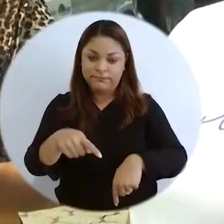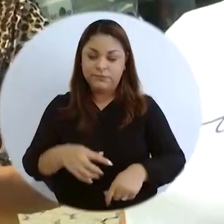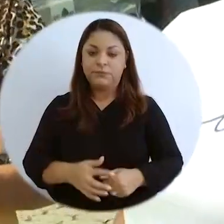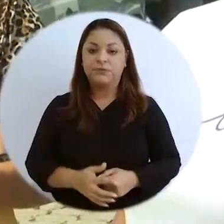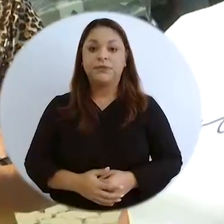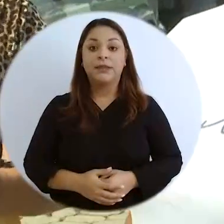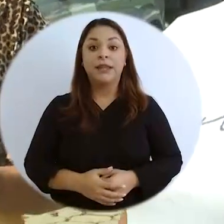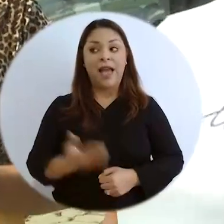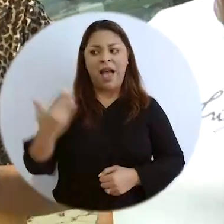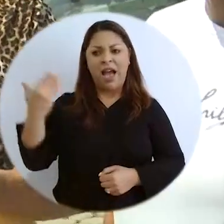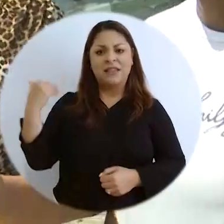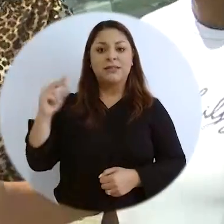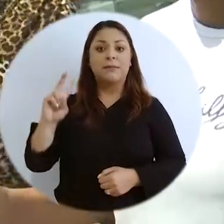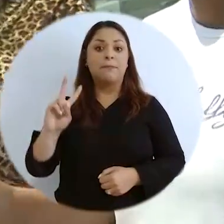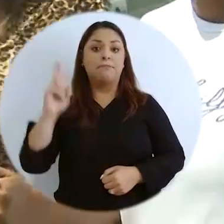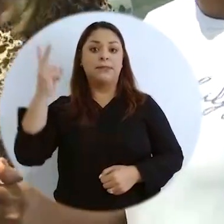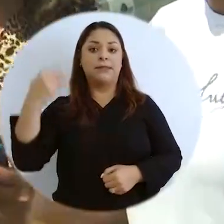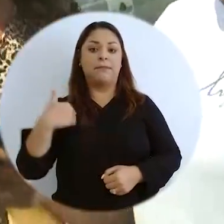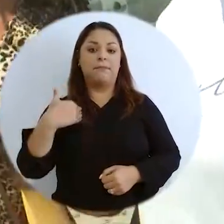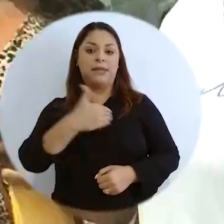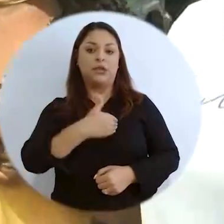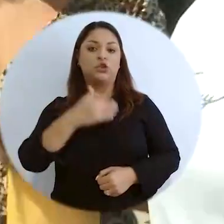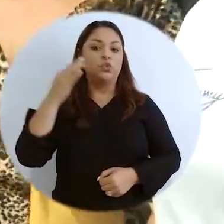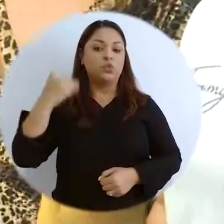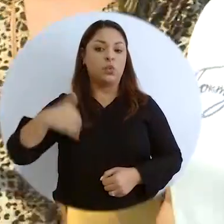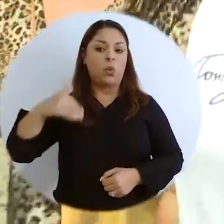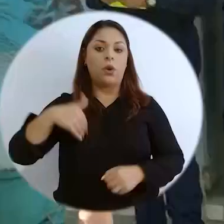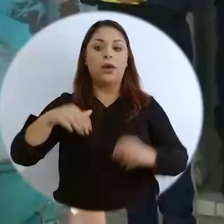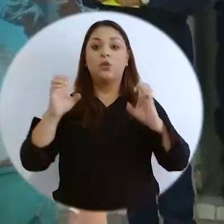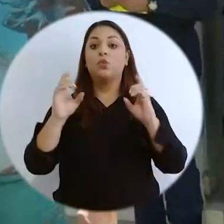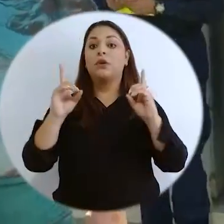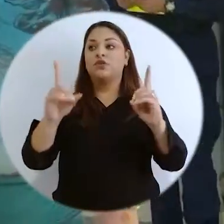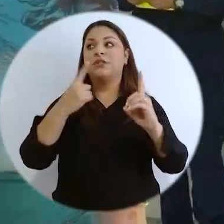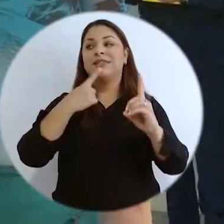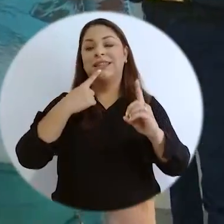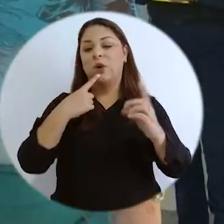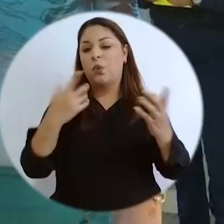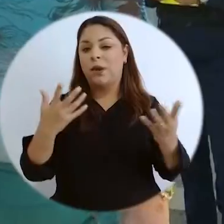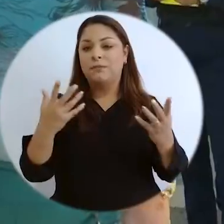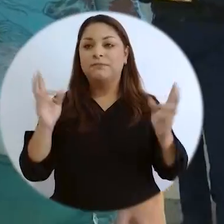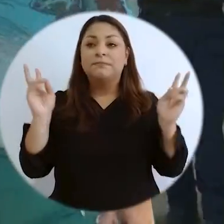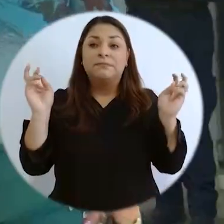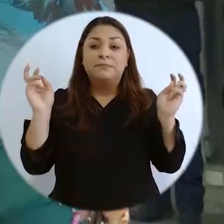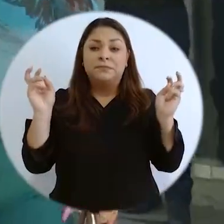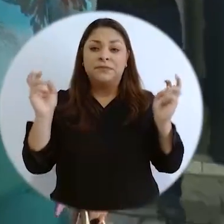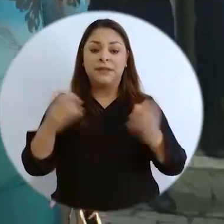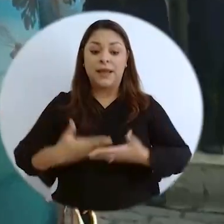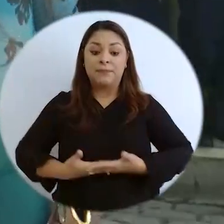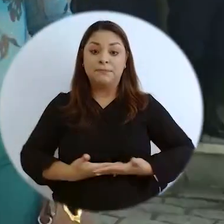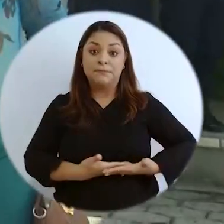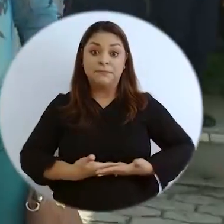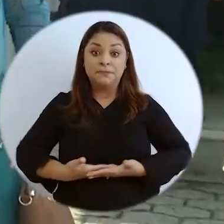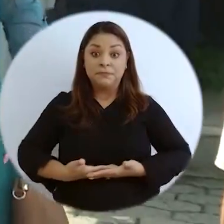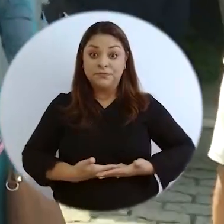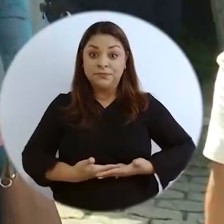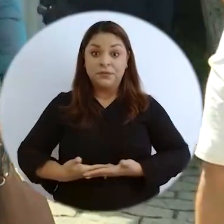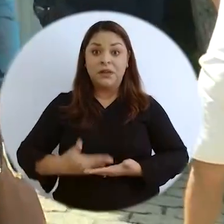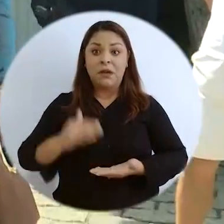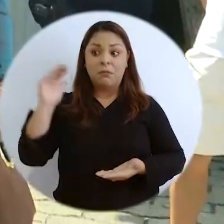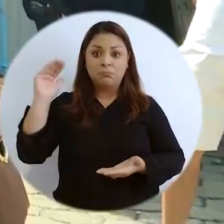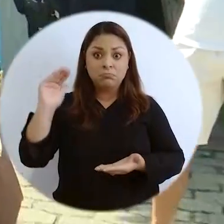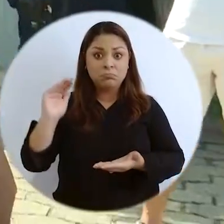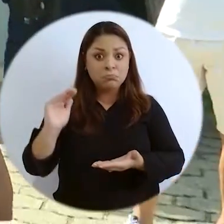el viceministro de Educación habló, comillas, por la baja en la tasa de natalidad, que esa baja podía